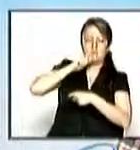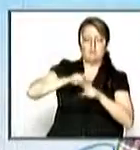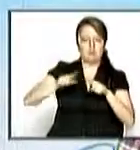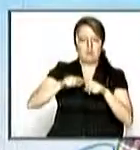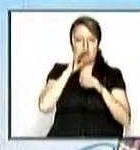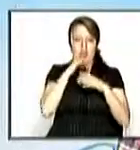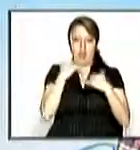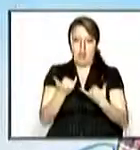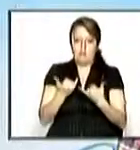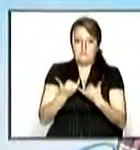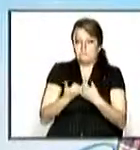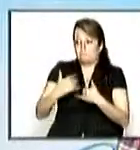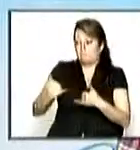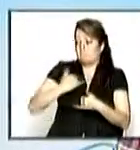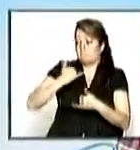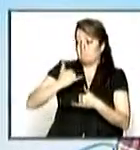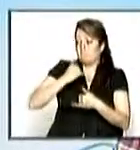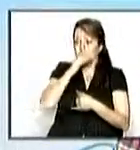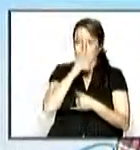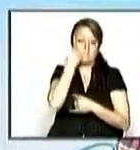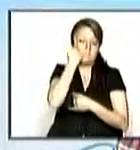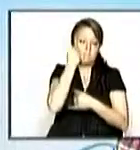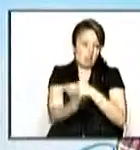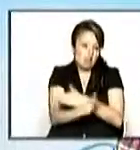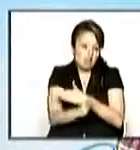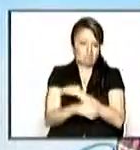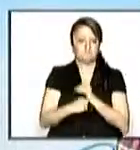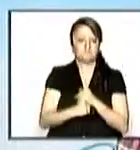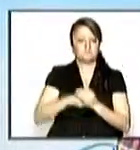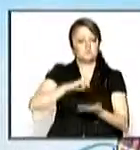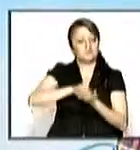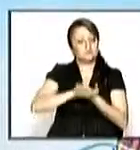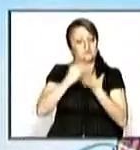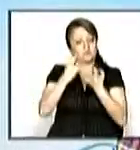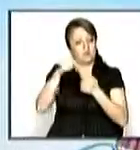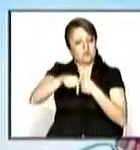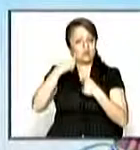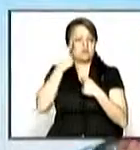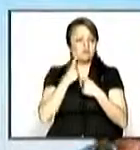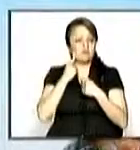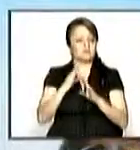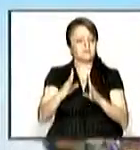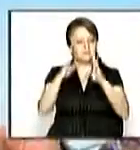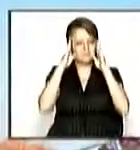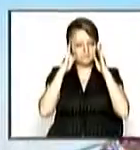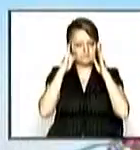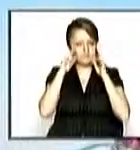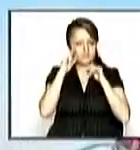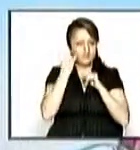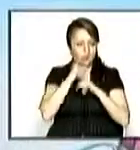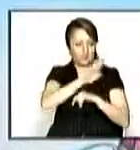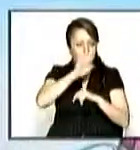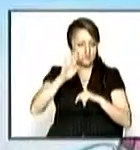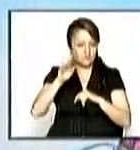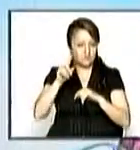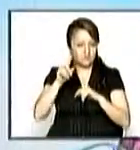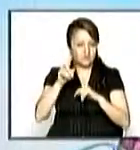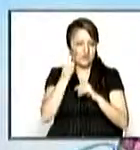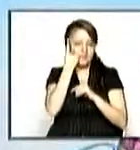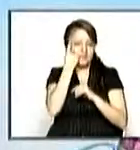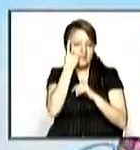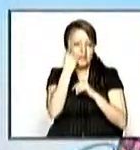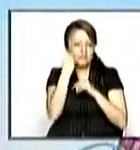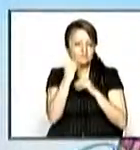obtienen resultados. Y hoy queremos que estén muy atentos para que entiendan todo ese concepto integral de